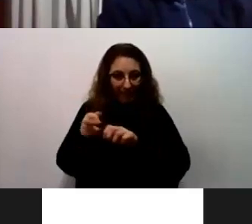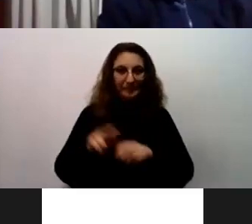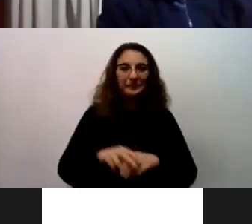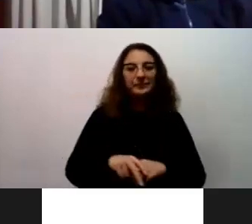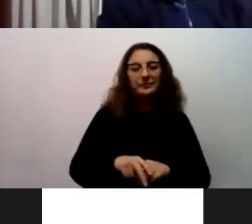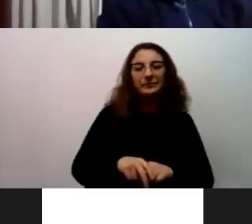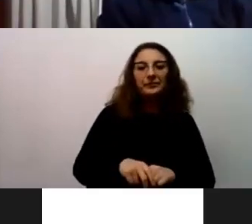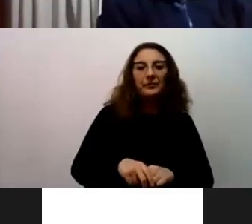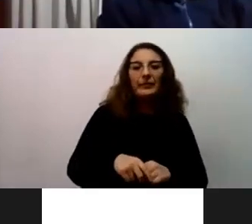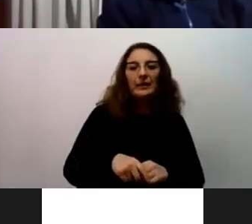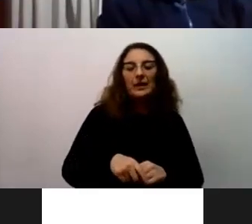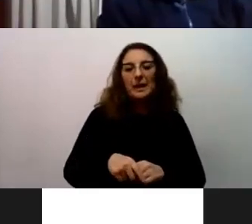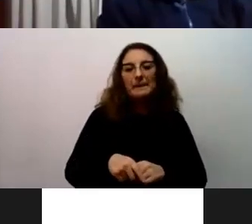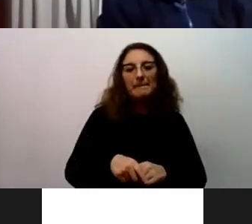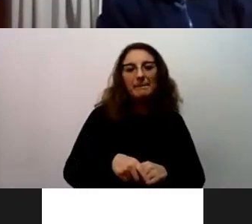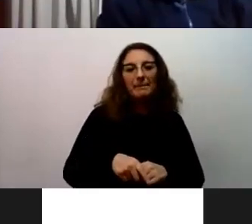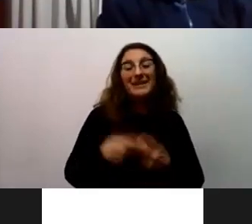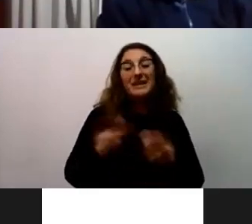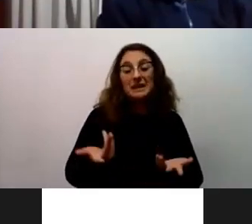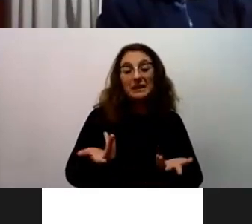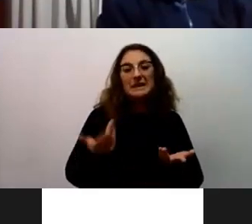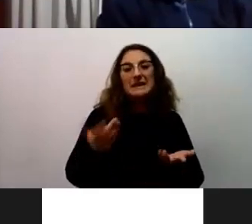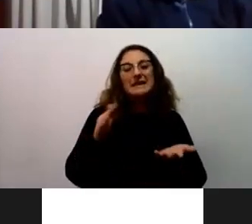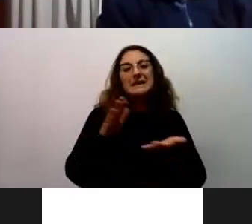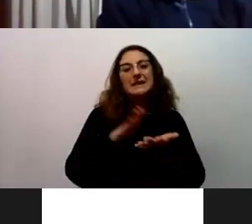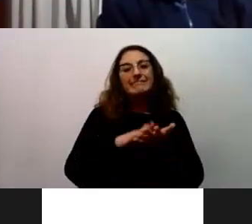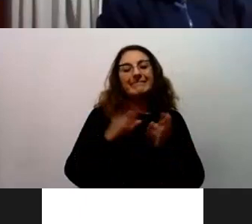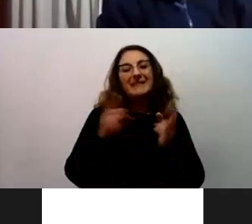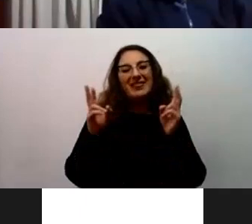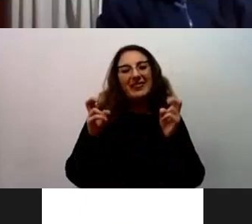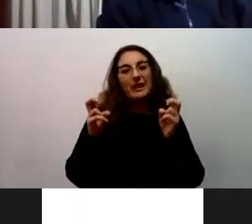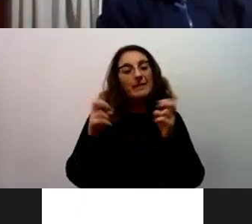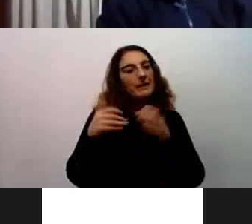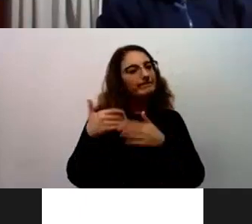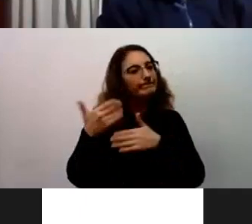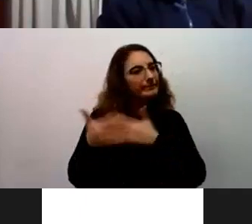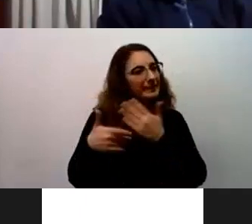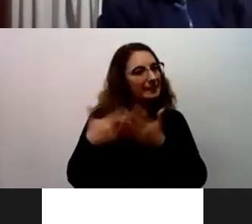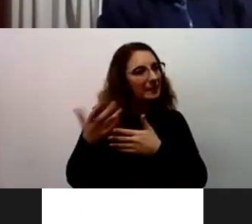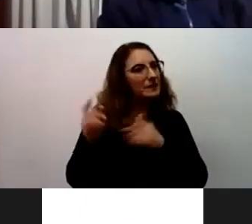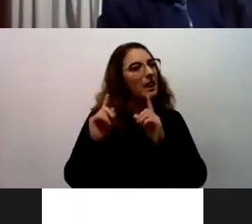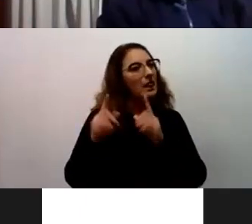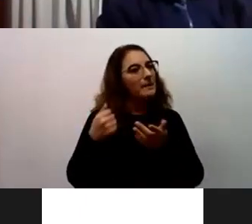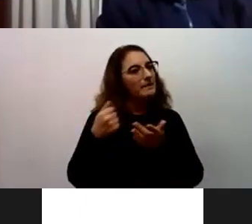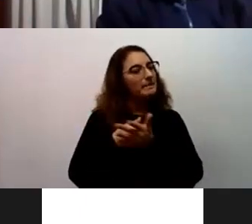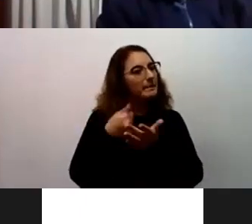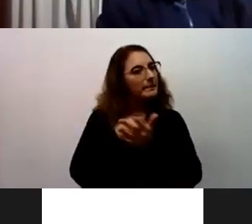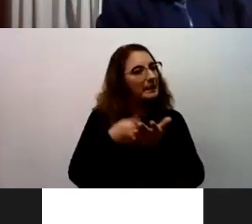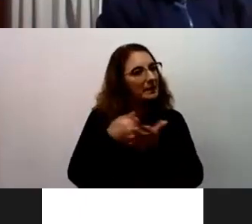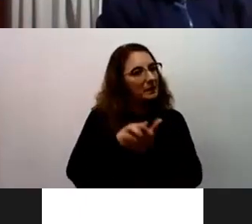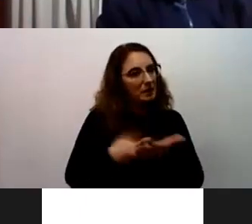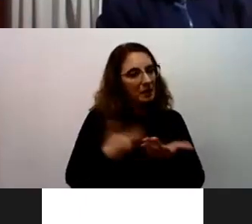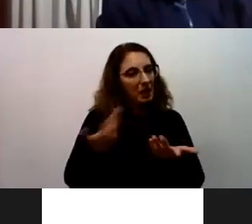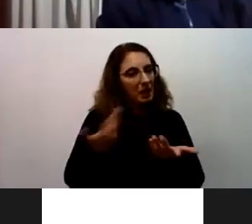tema a tratar, a desarrollar y a pelearlo. Cuando digo pelearlo es porque traje